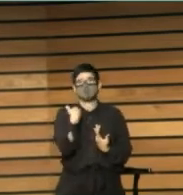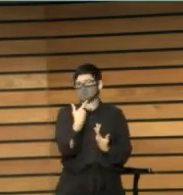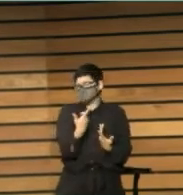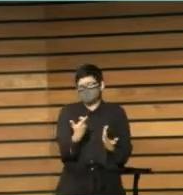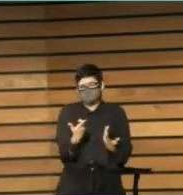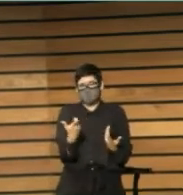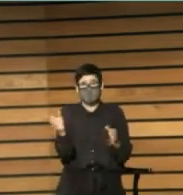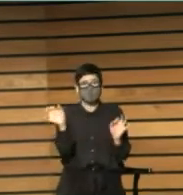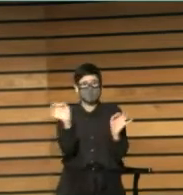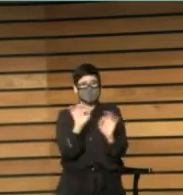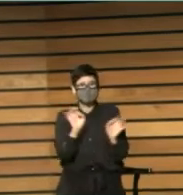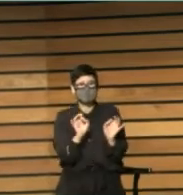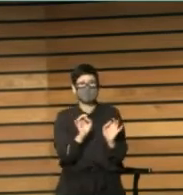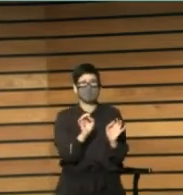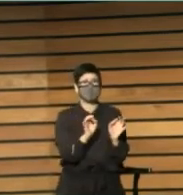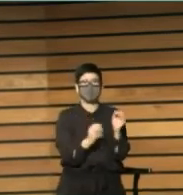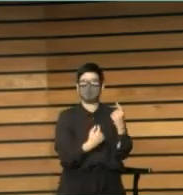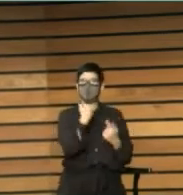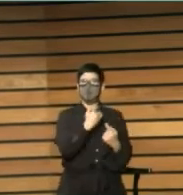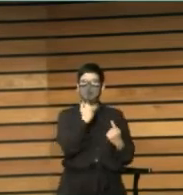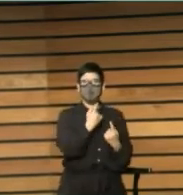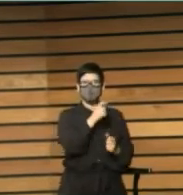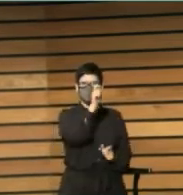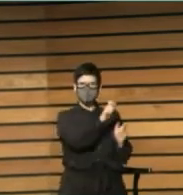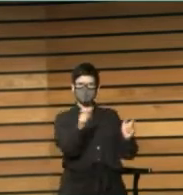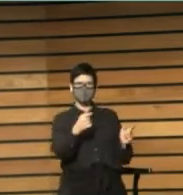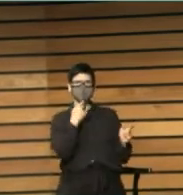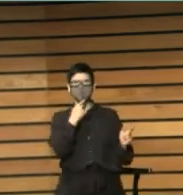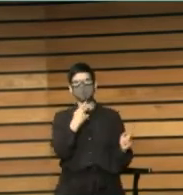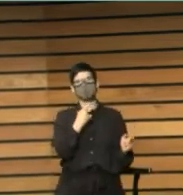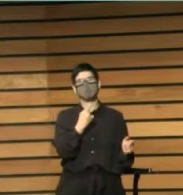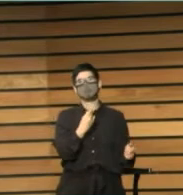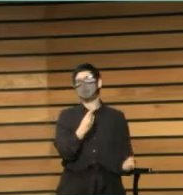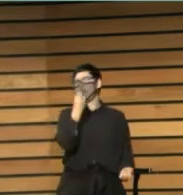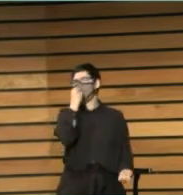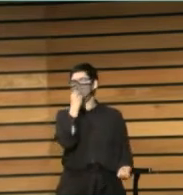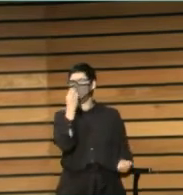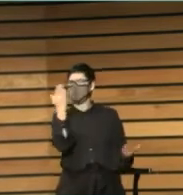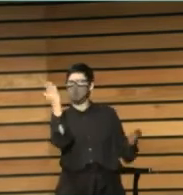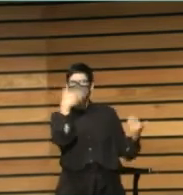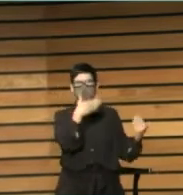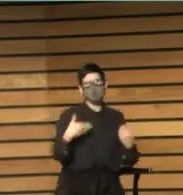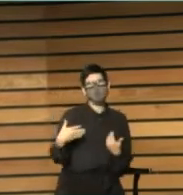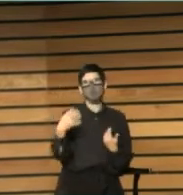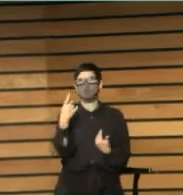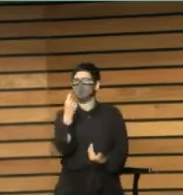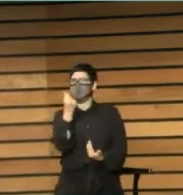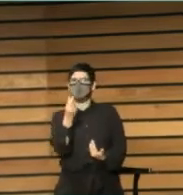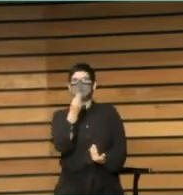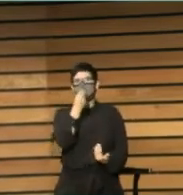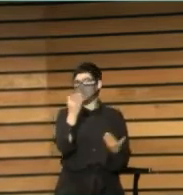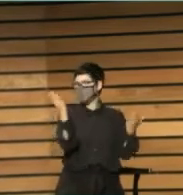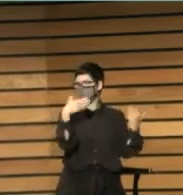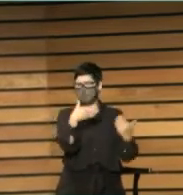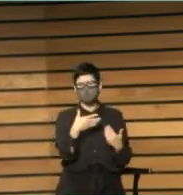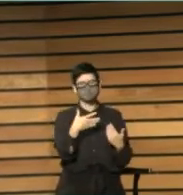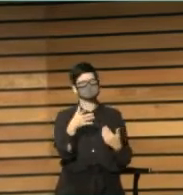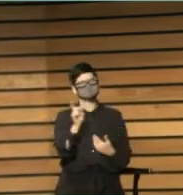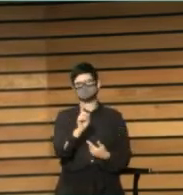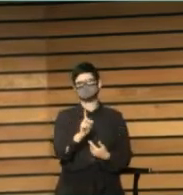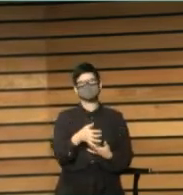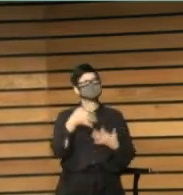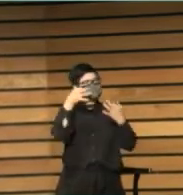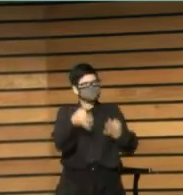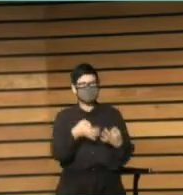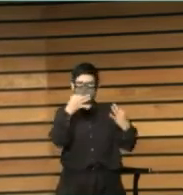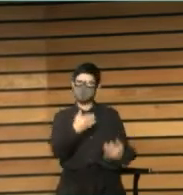nadie vi decir que no teníamos para comer, porque eso no pasaba. Siempre había algo, pero era